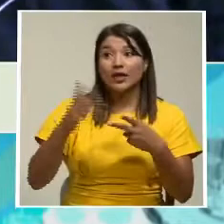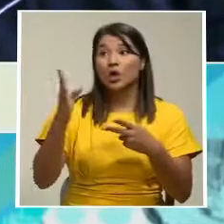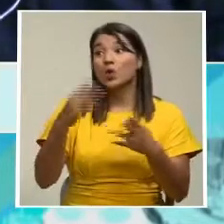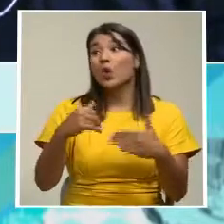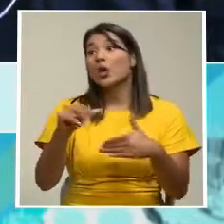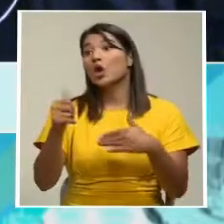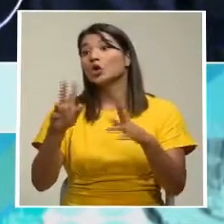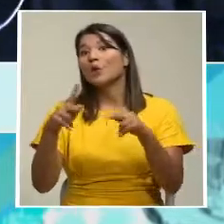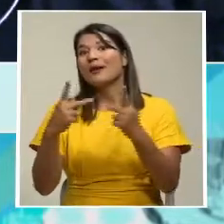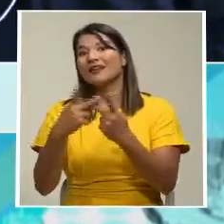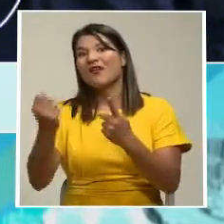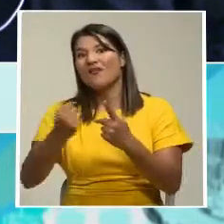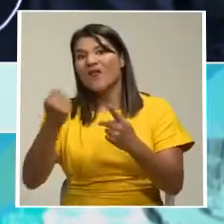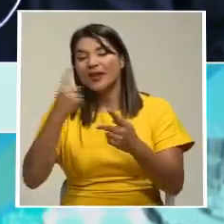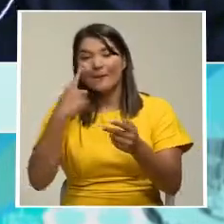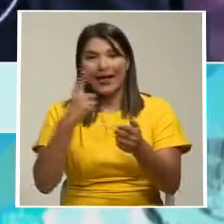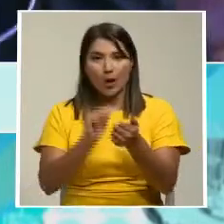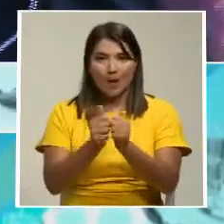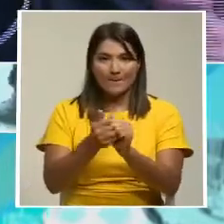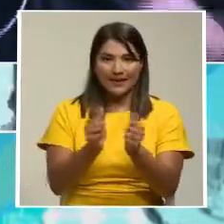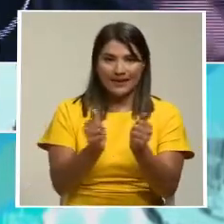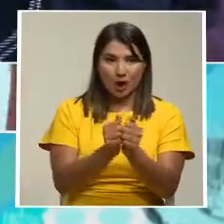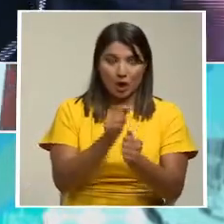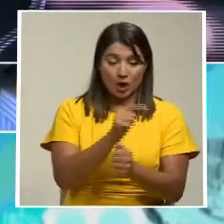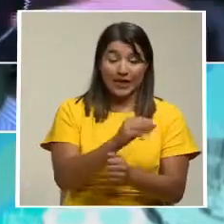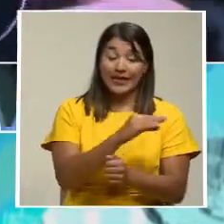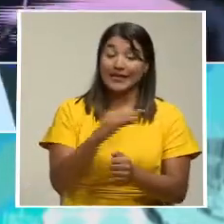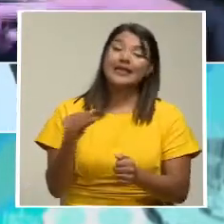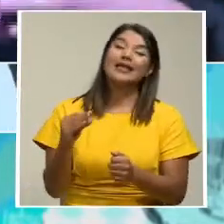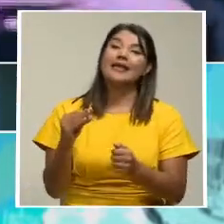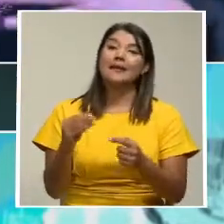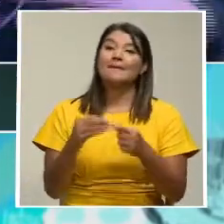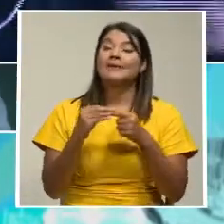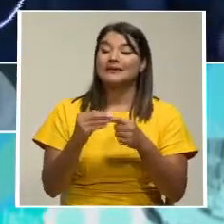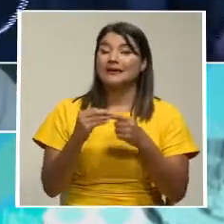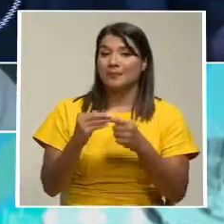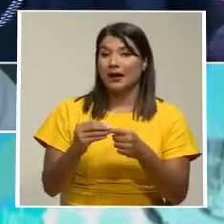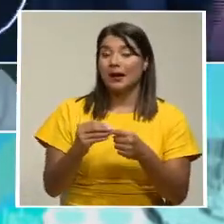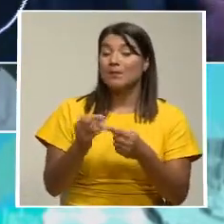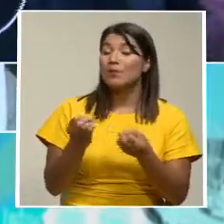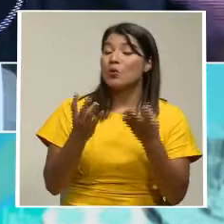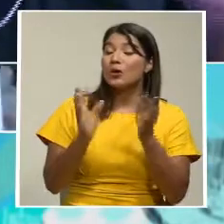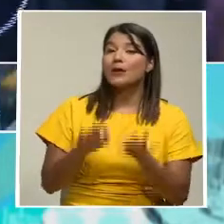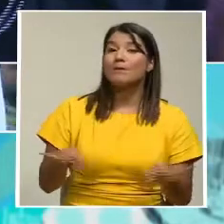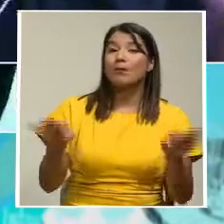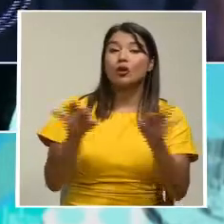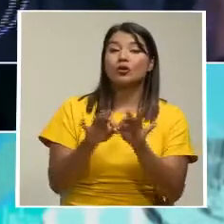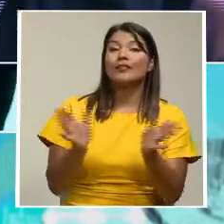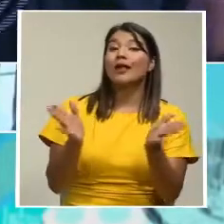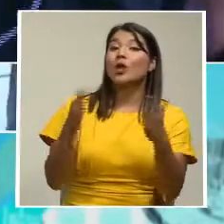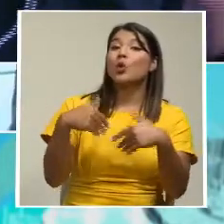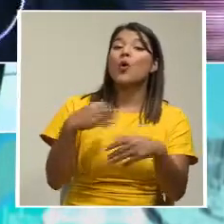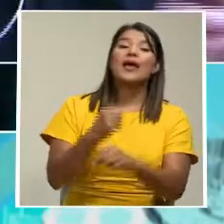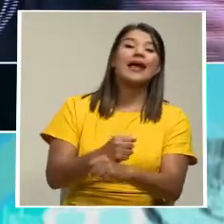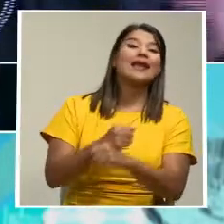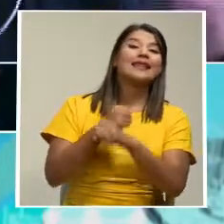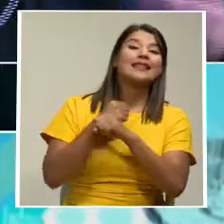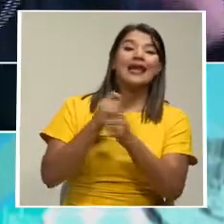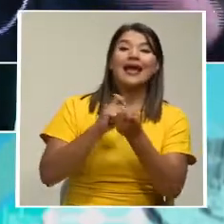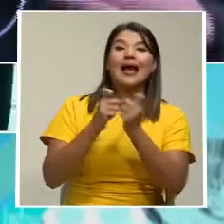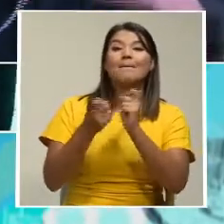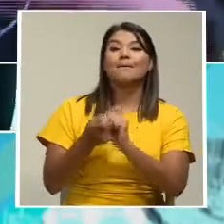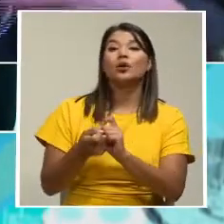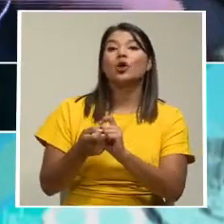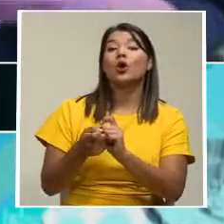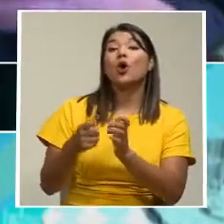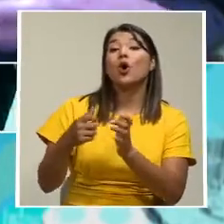momento, y tampoco, sobre todo, que sería una cosa primordial, no hay garantías de reformas electorales que permitan